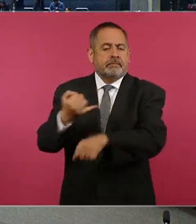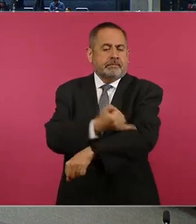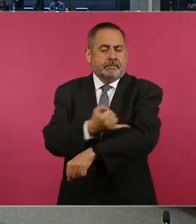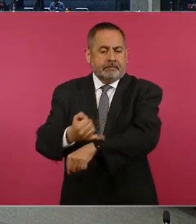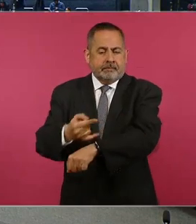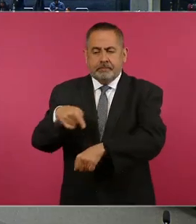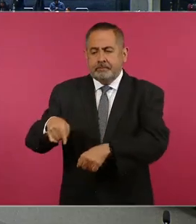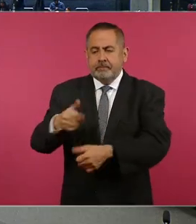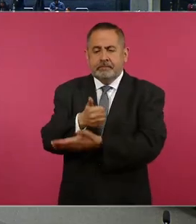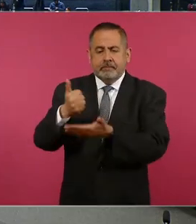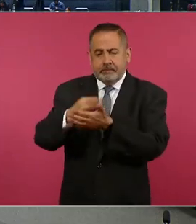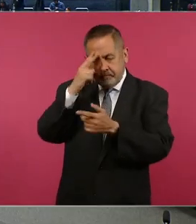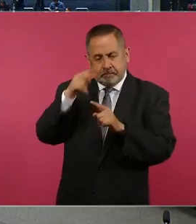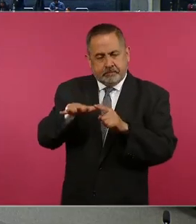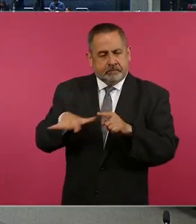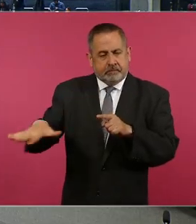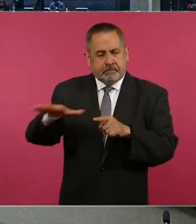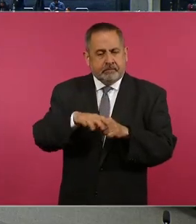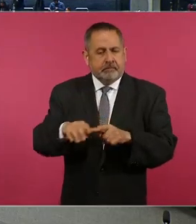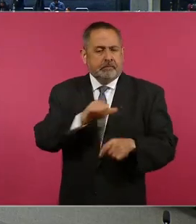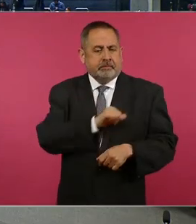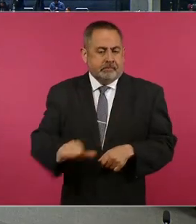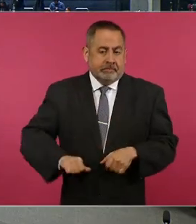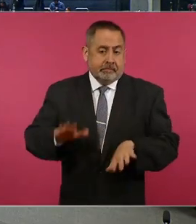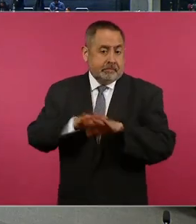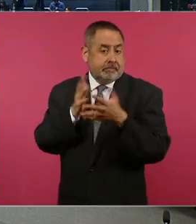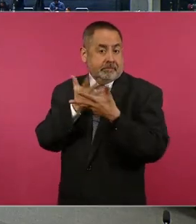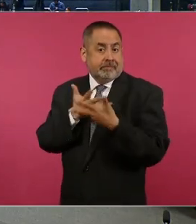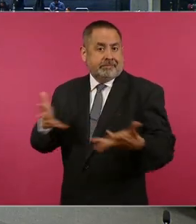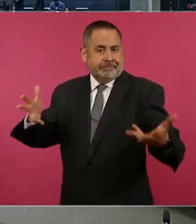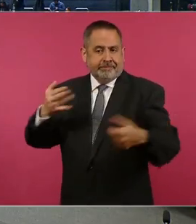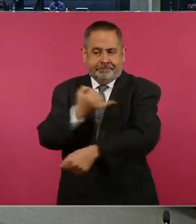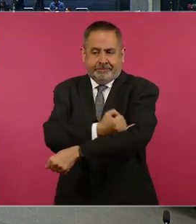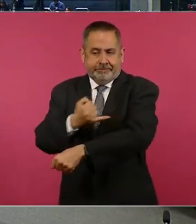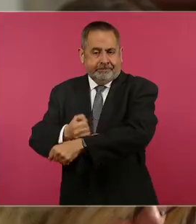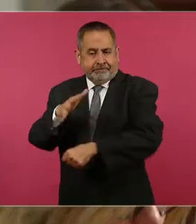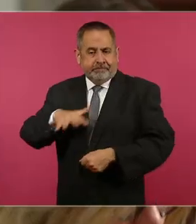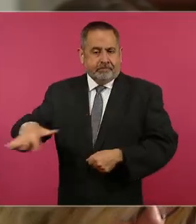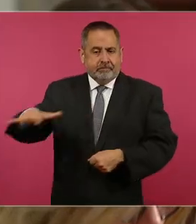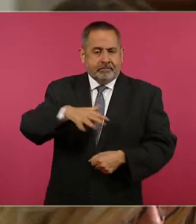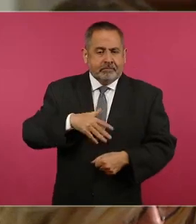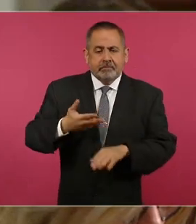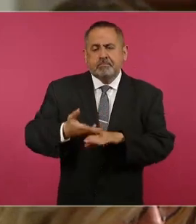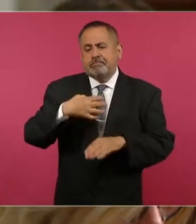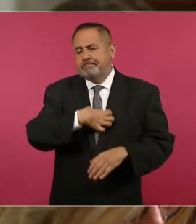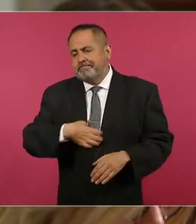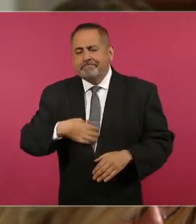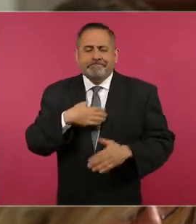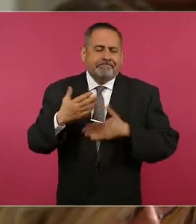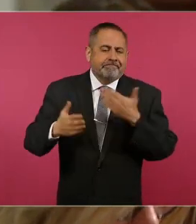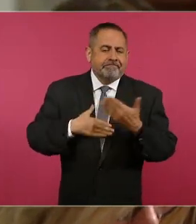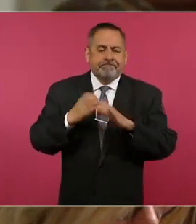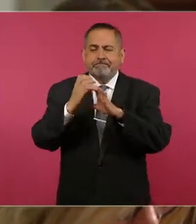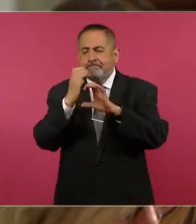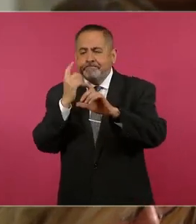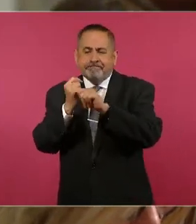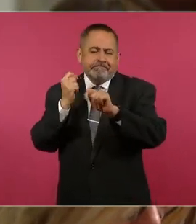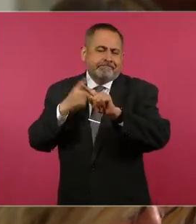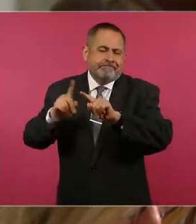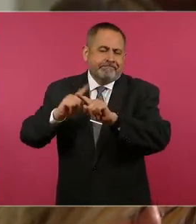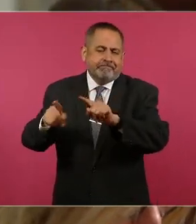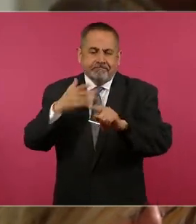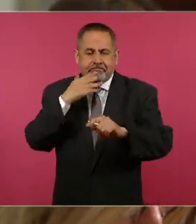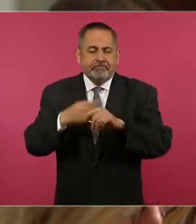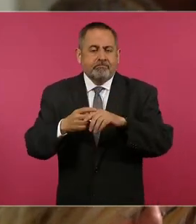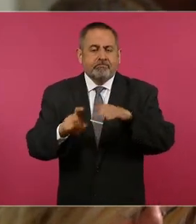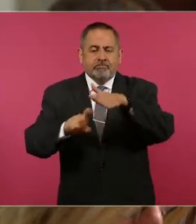de México en la zona oriente de la alcaldía más grande de aquí de la Ciudad de México están muy contentos por el transporte público como es